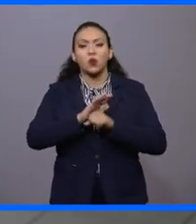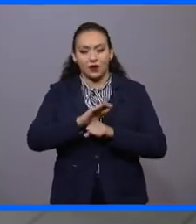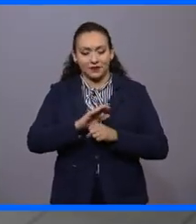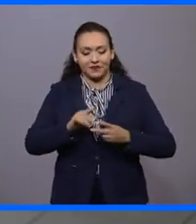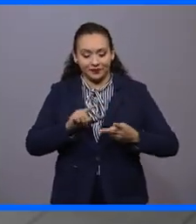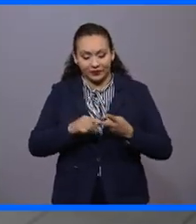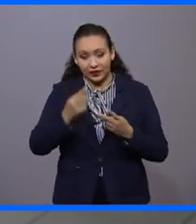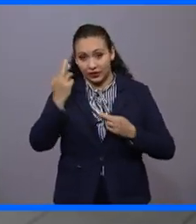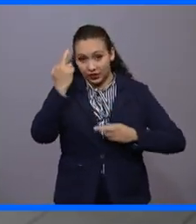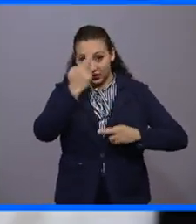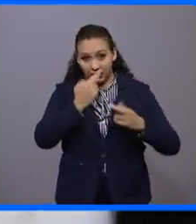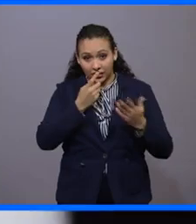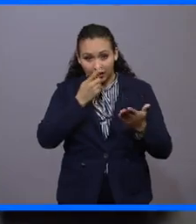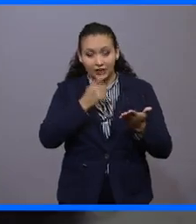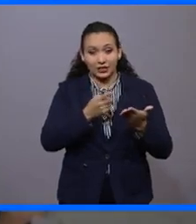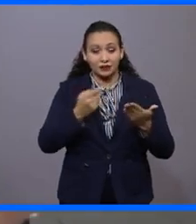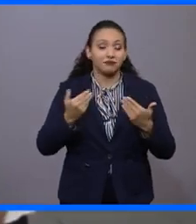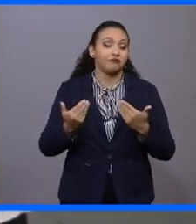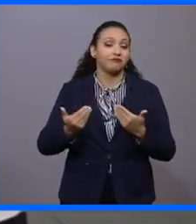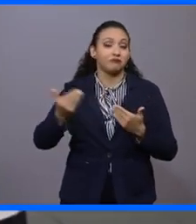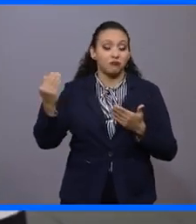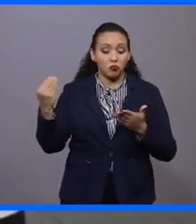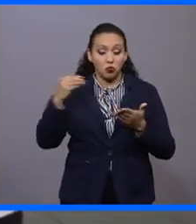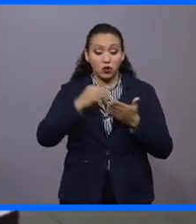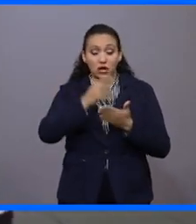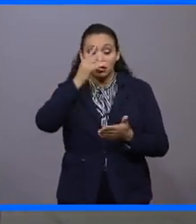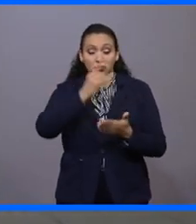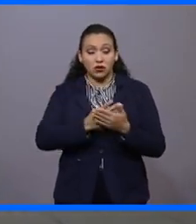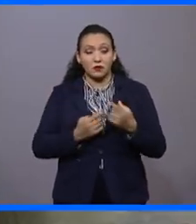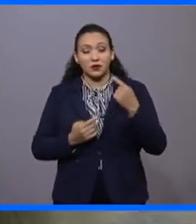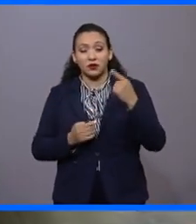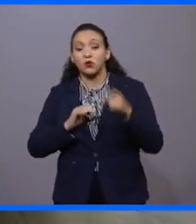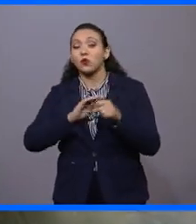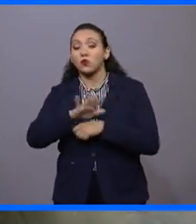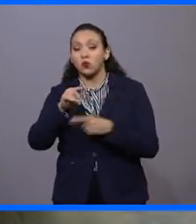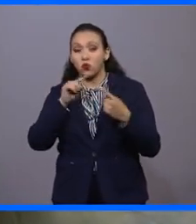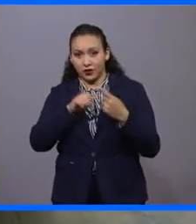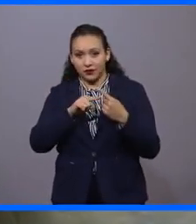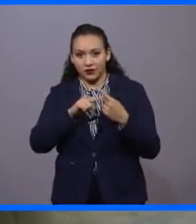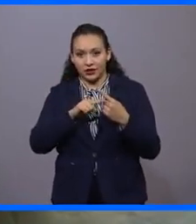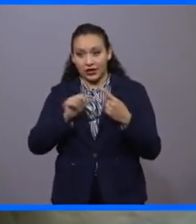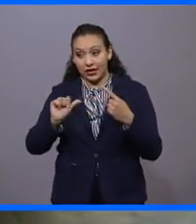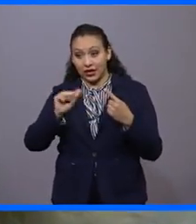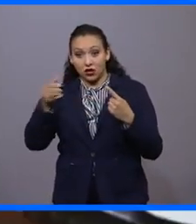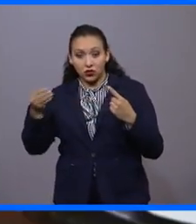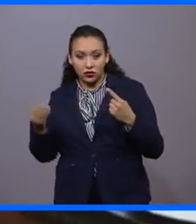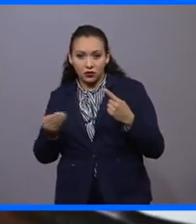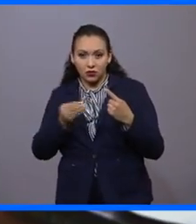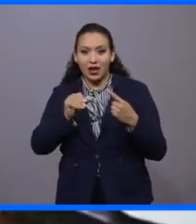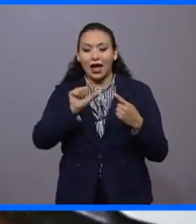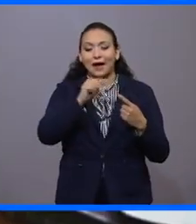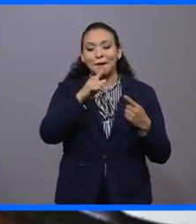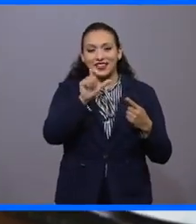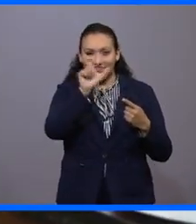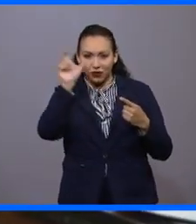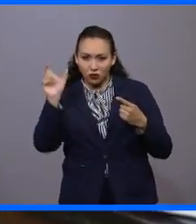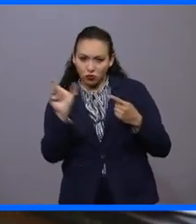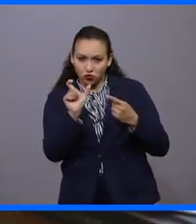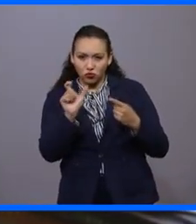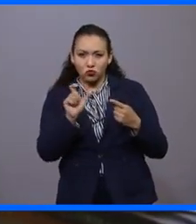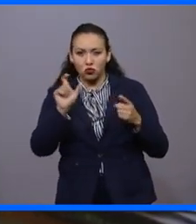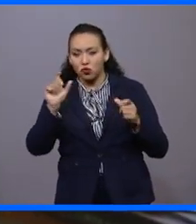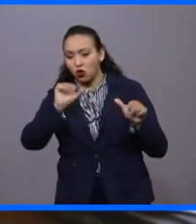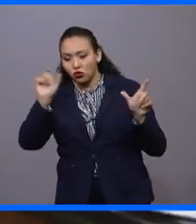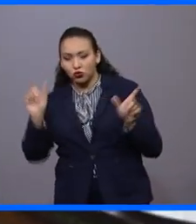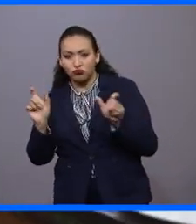en este sentido, las que mencionaban única y exclusivamente y sin posibilidad de crear apellidos compuestos o que se